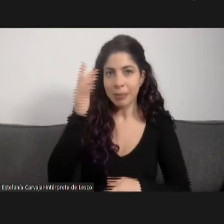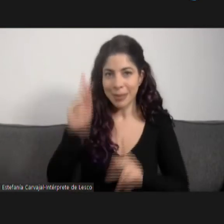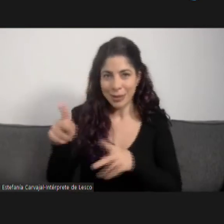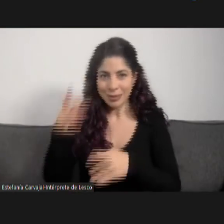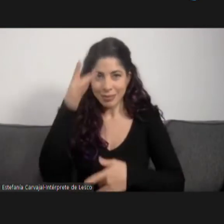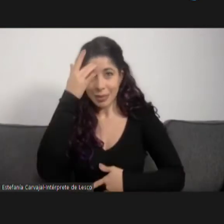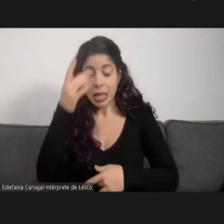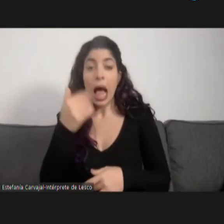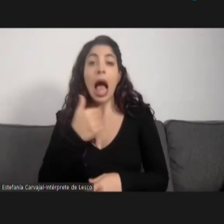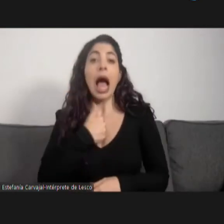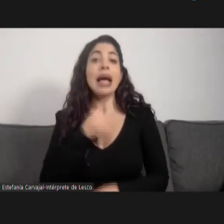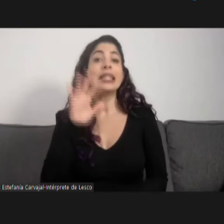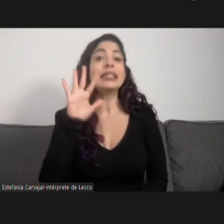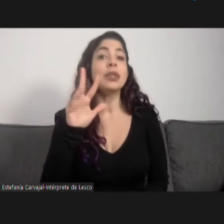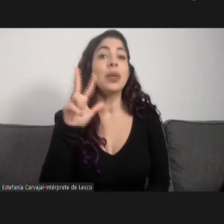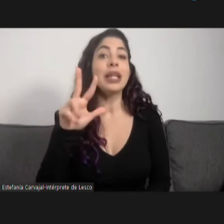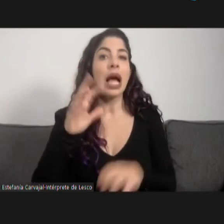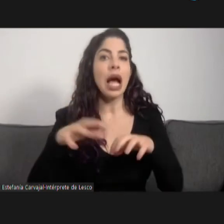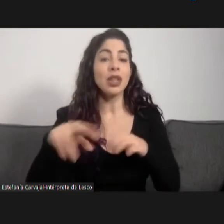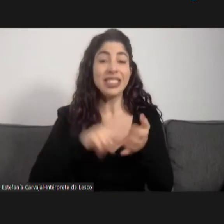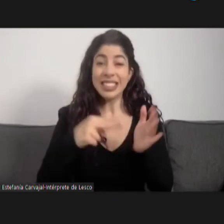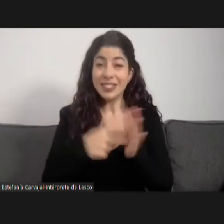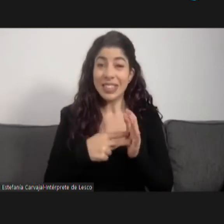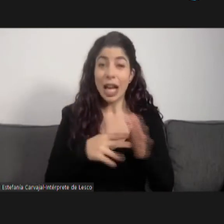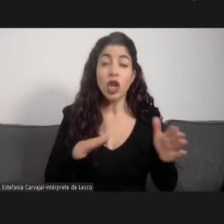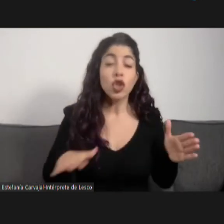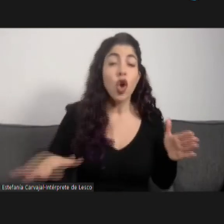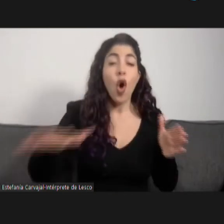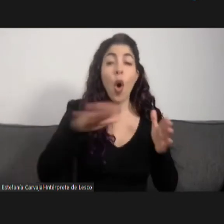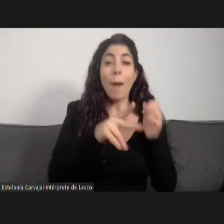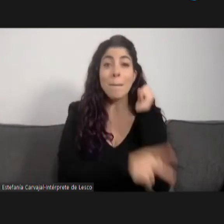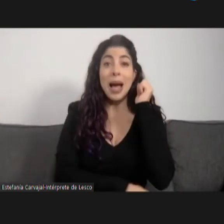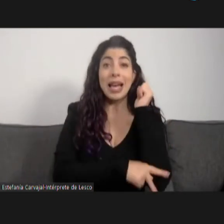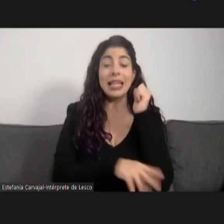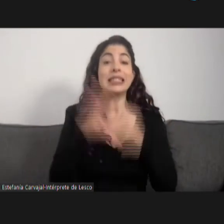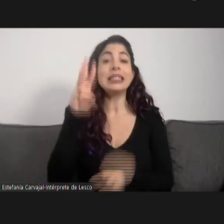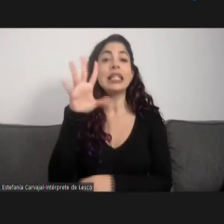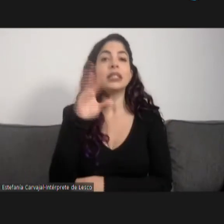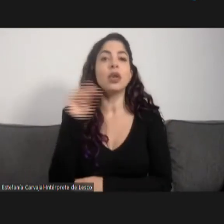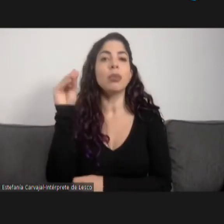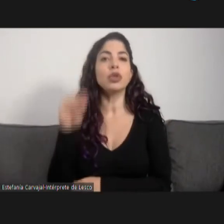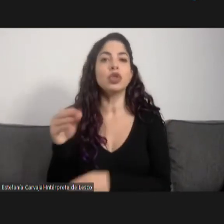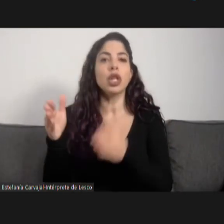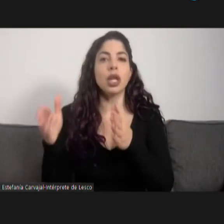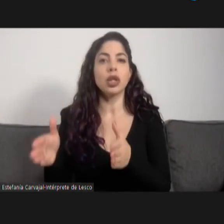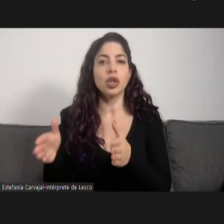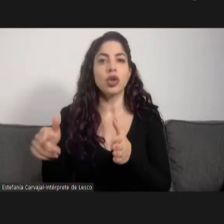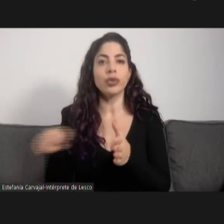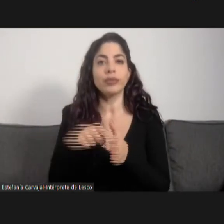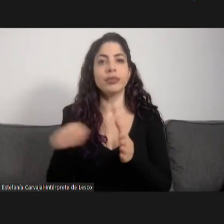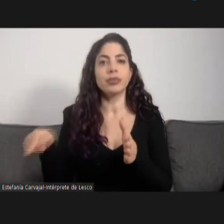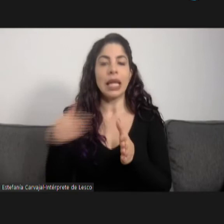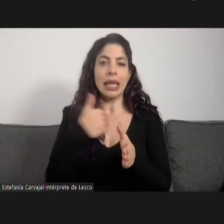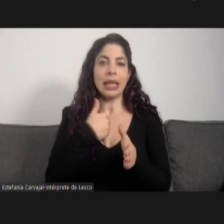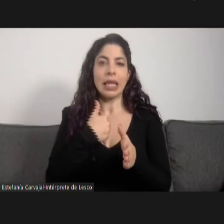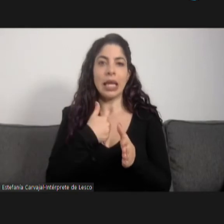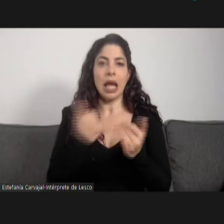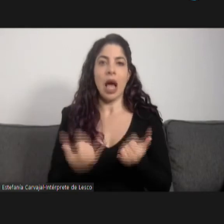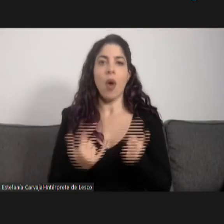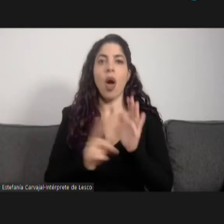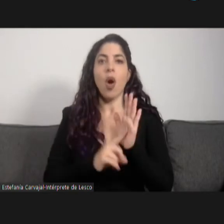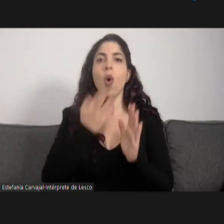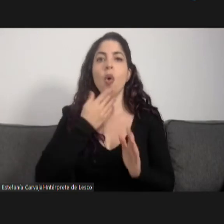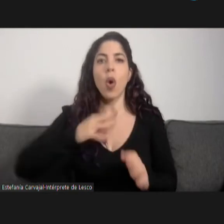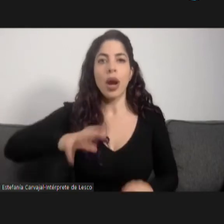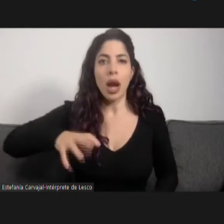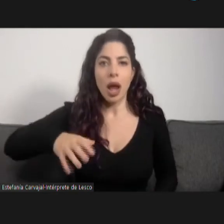cantones, eso es un 65% de los cantones del país que están en condición de alerta naranja